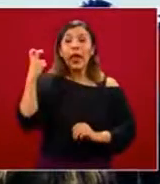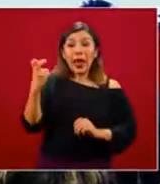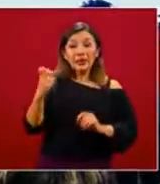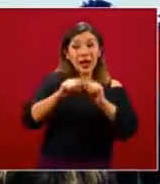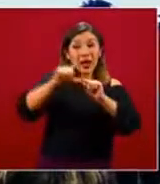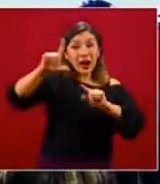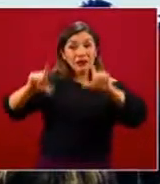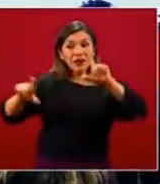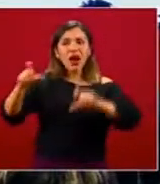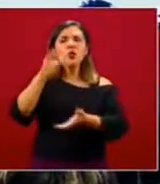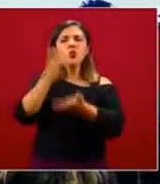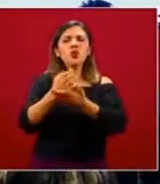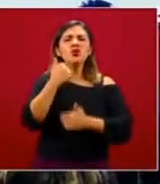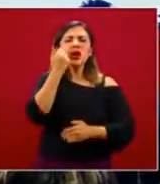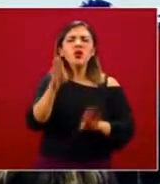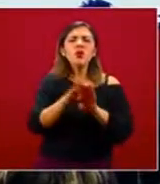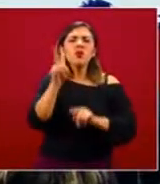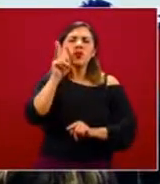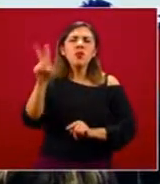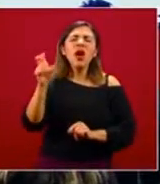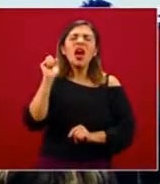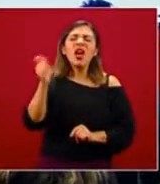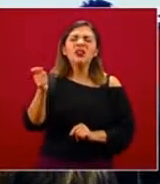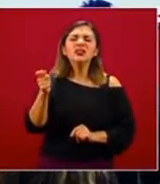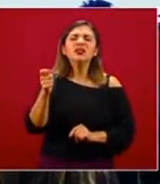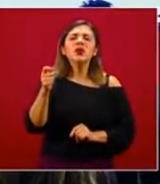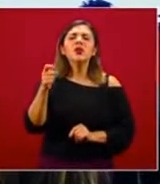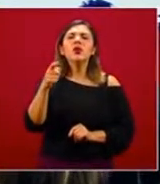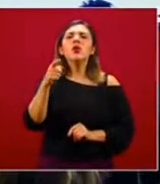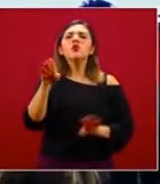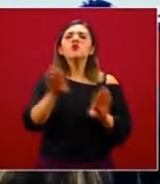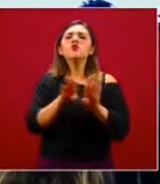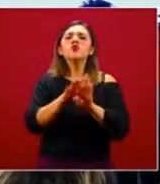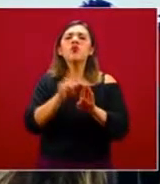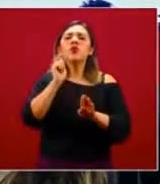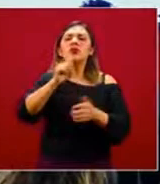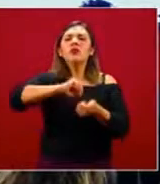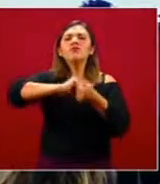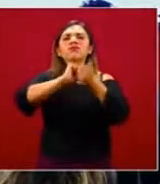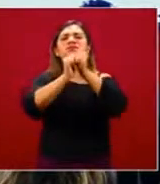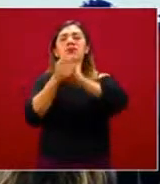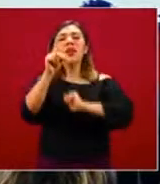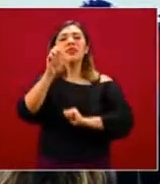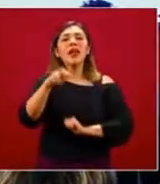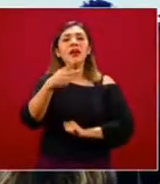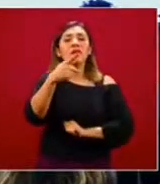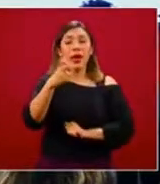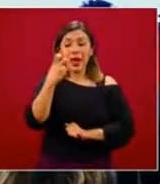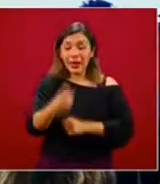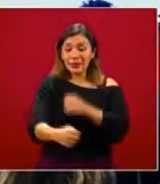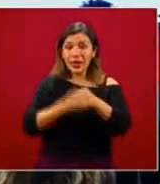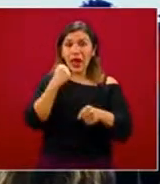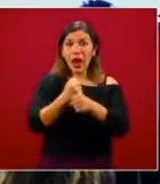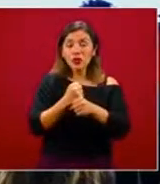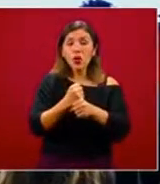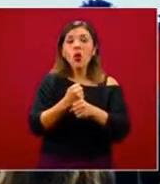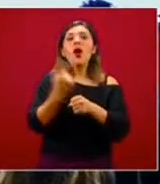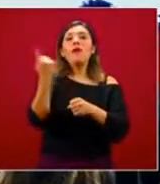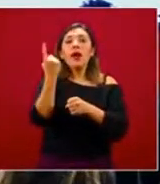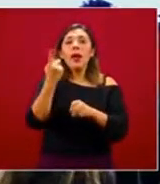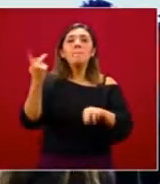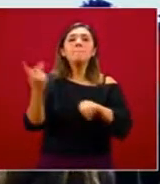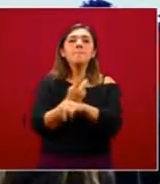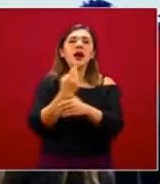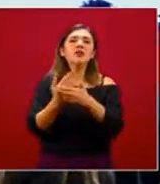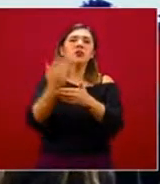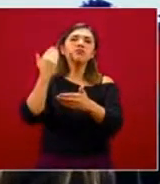death gráficas solamente es caused este canal by epidémico en donde dengue. ustedes pueden ver We can also cómo ha see sido how la this evolución del epidemic dengue en channel, lo que va del año en how the comparación con evolution lo of que ha dengue